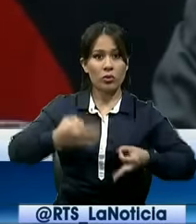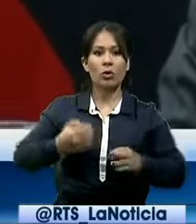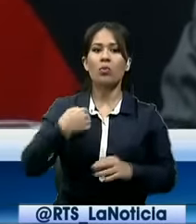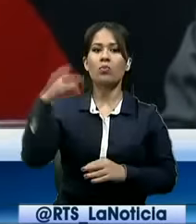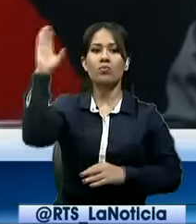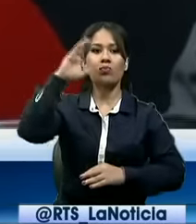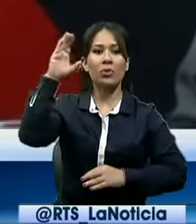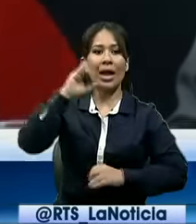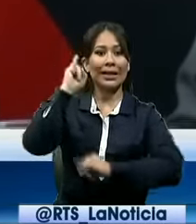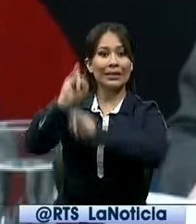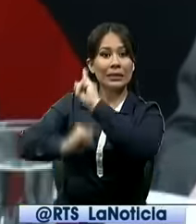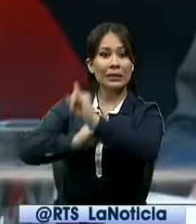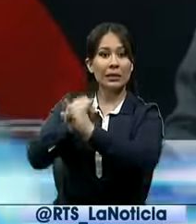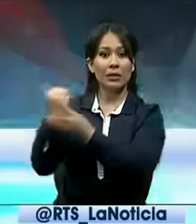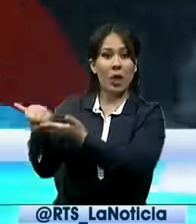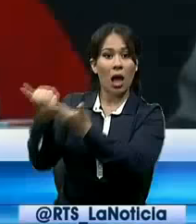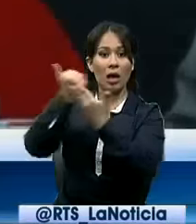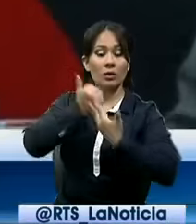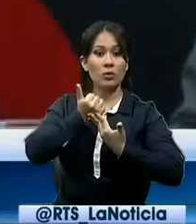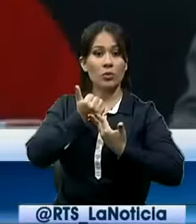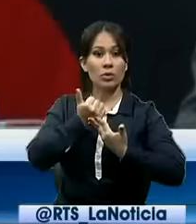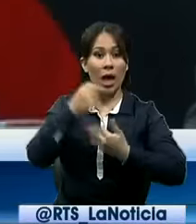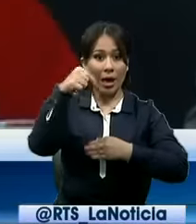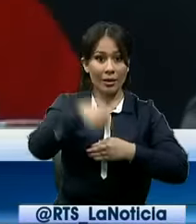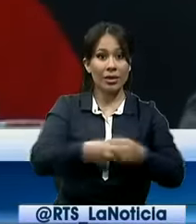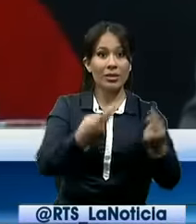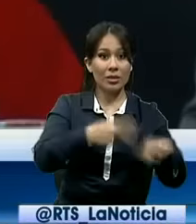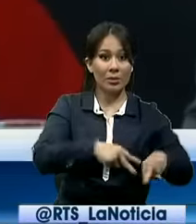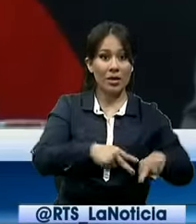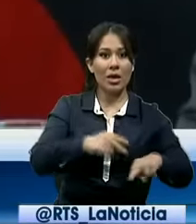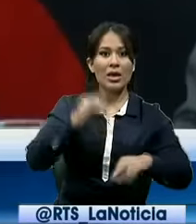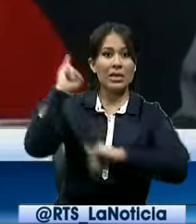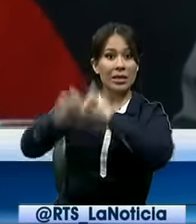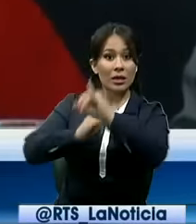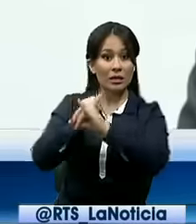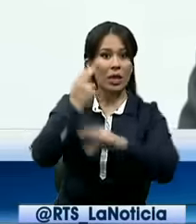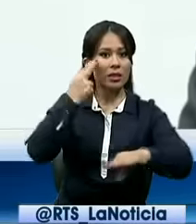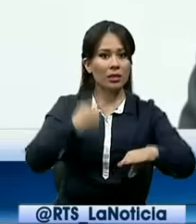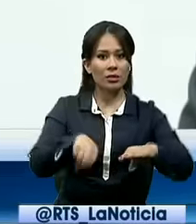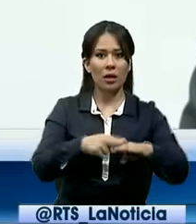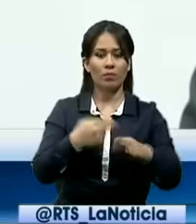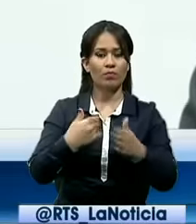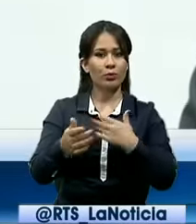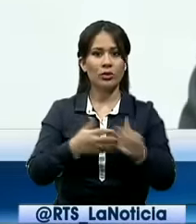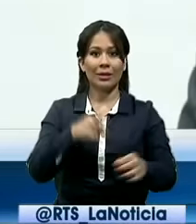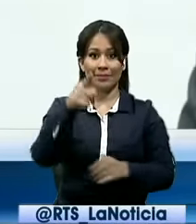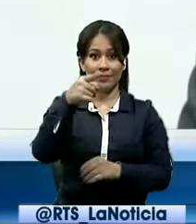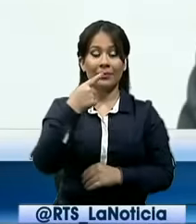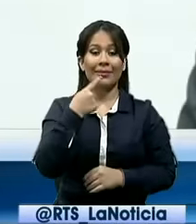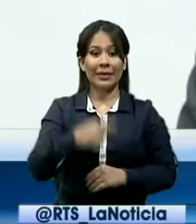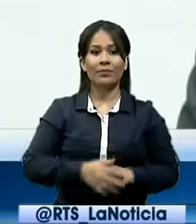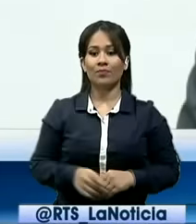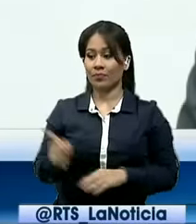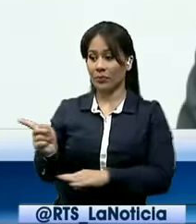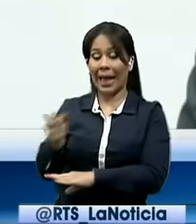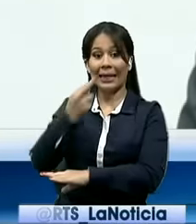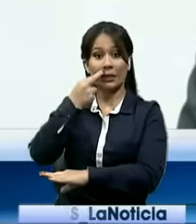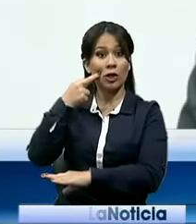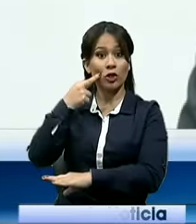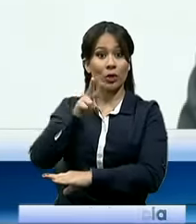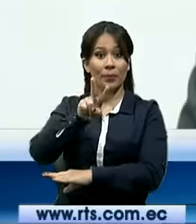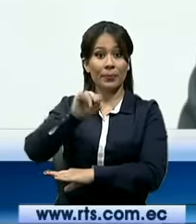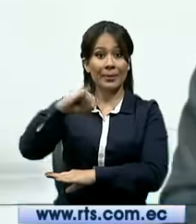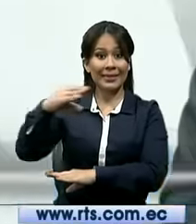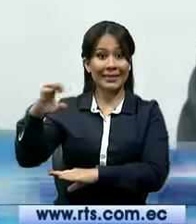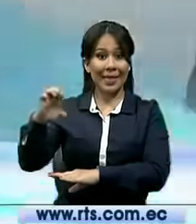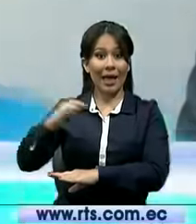a todas las instancias nacionales e internacionales posibles. Señor vicealcalde de Quito y